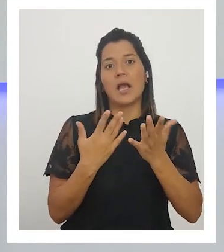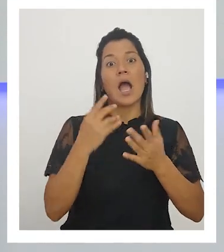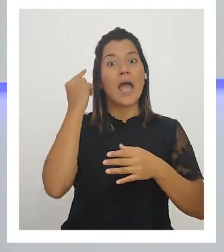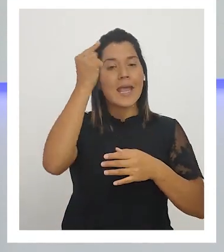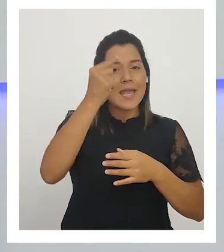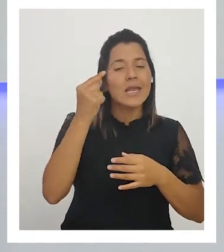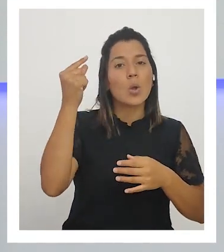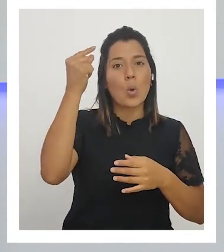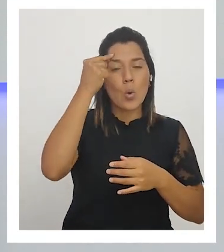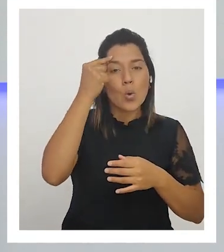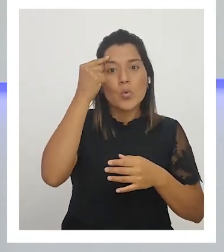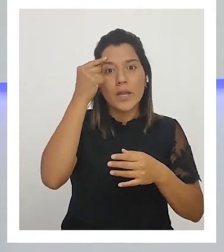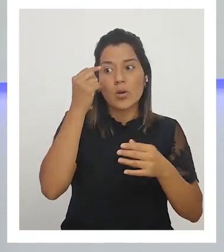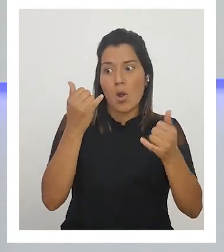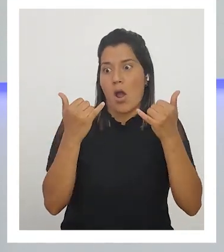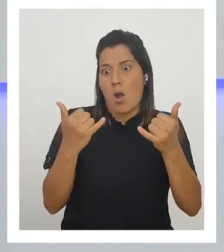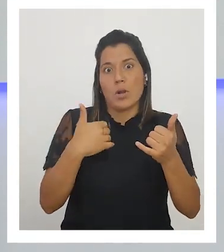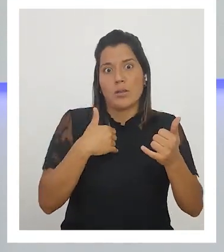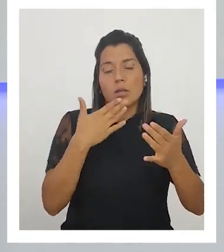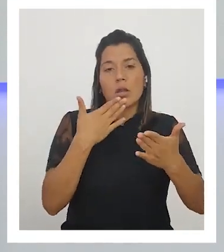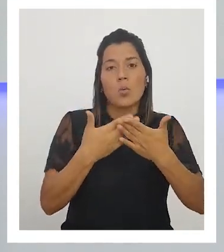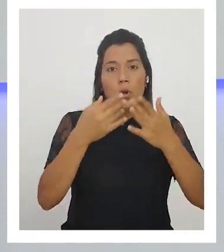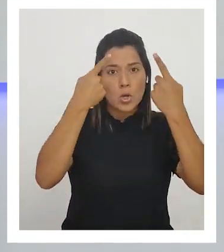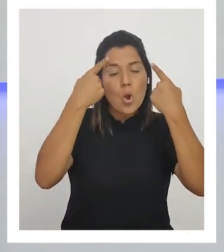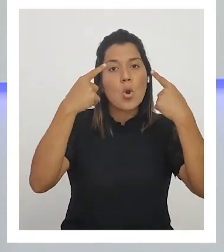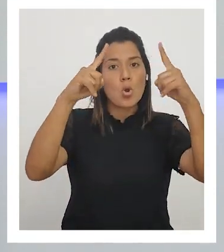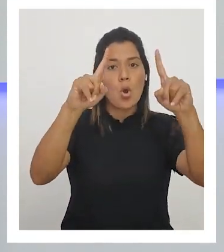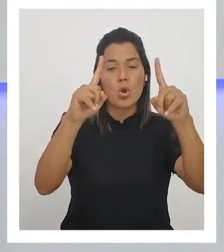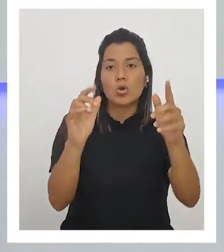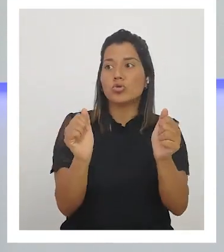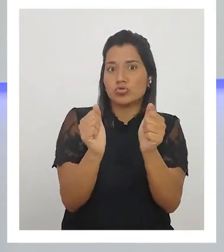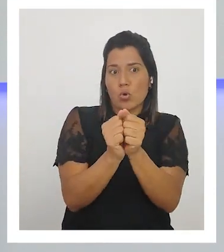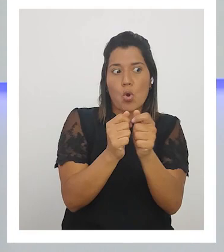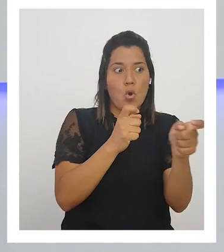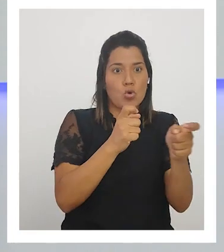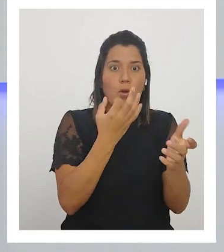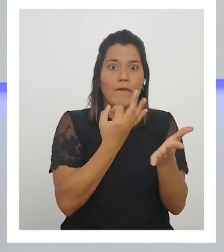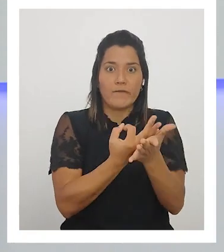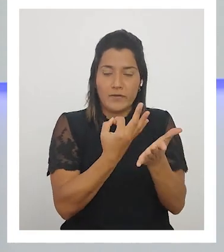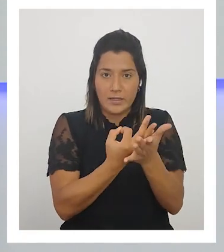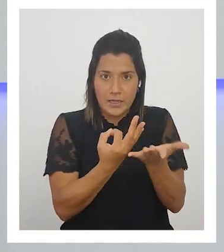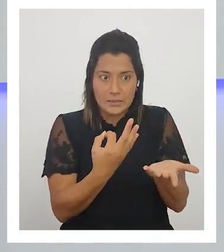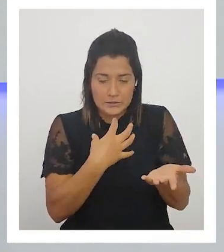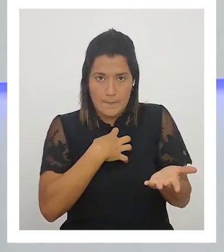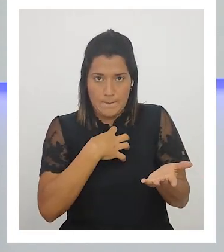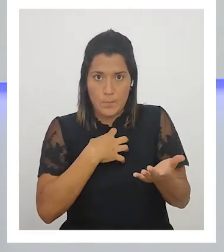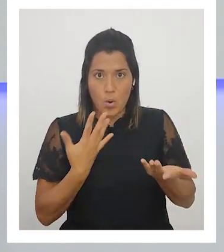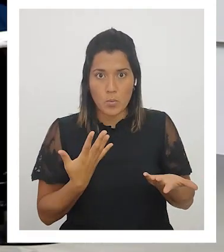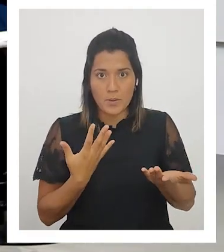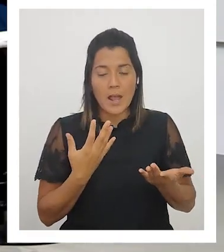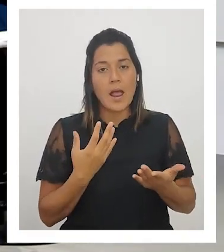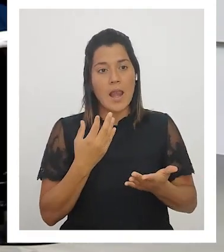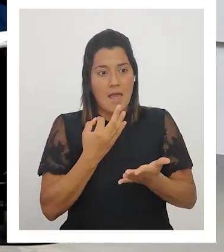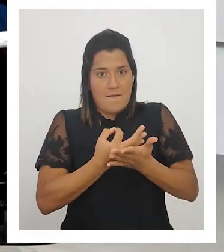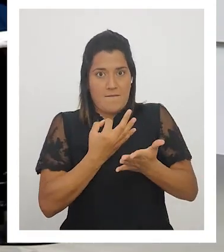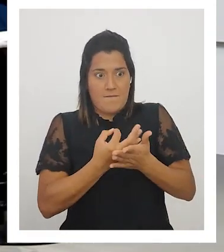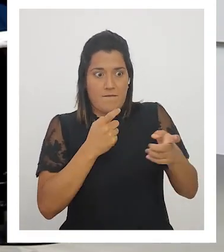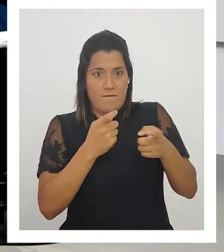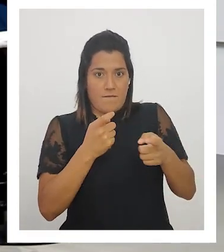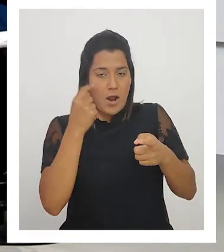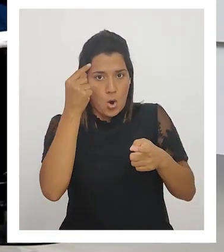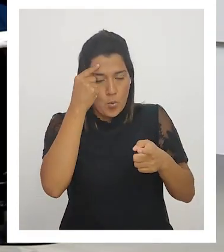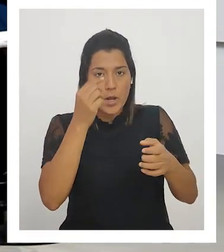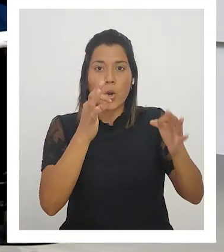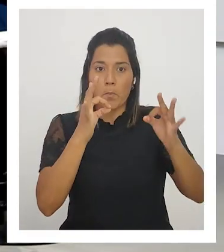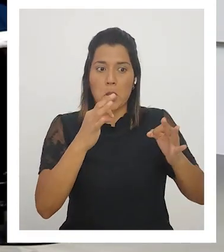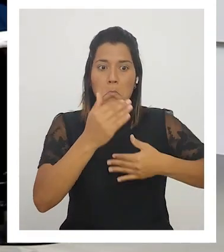gobierno está obteniendo muy buenos resultados en sus finanzas propias, ¿verdad? Las finanzas del gobierno van bien y